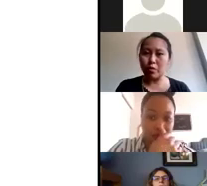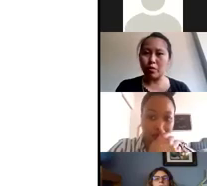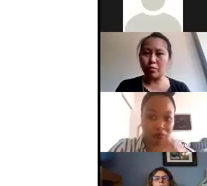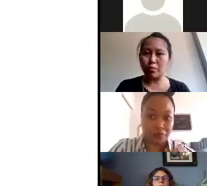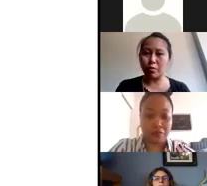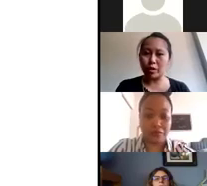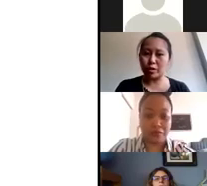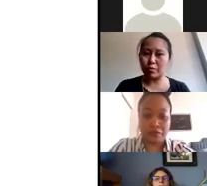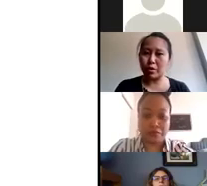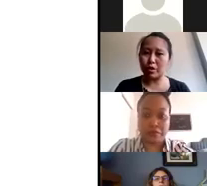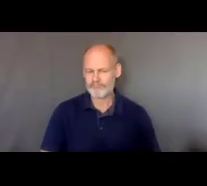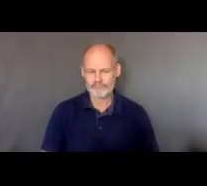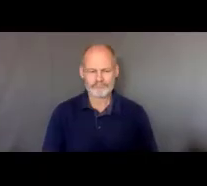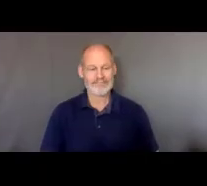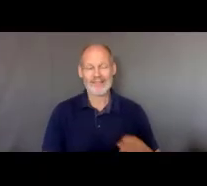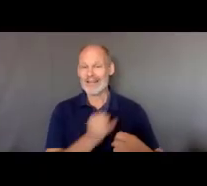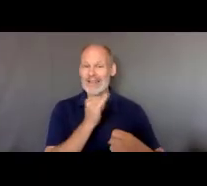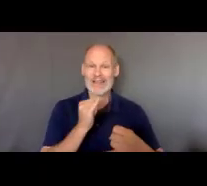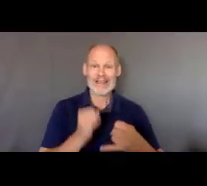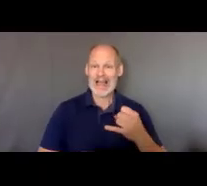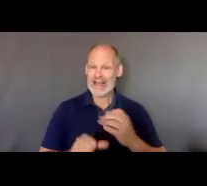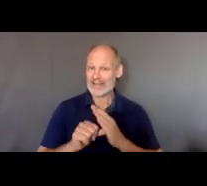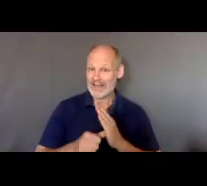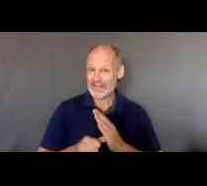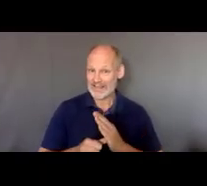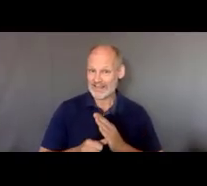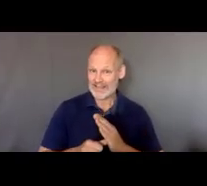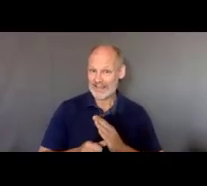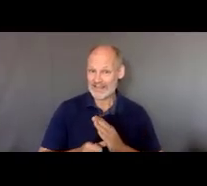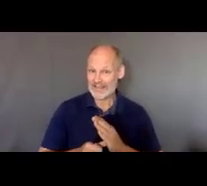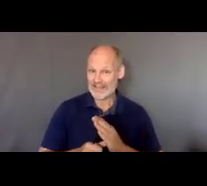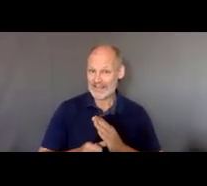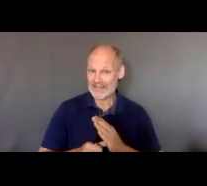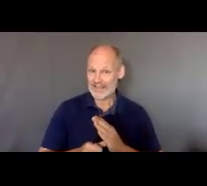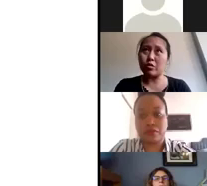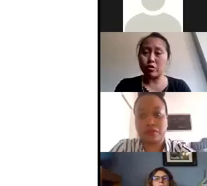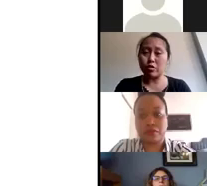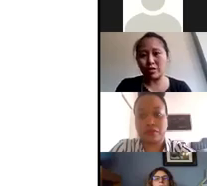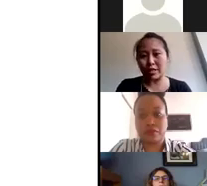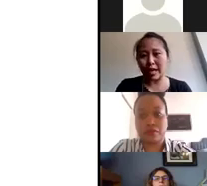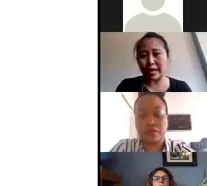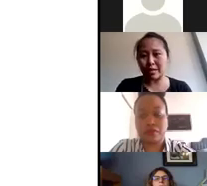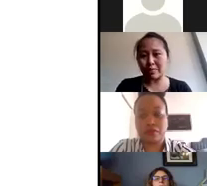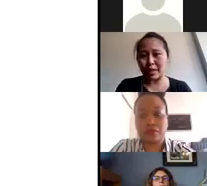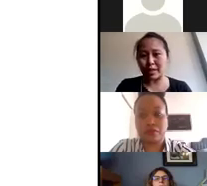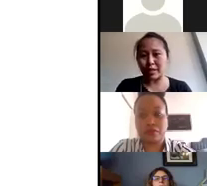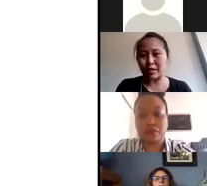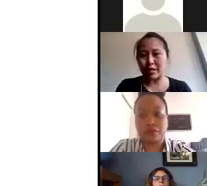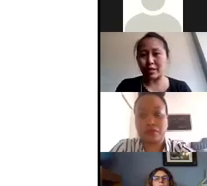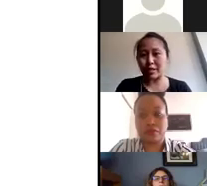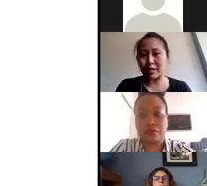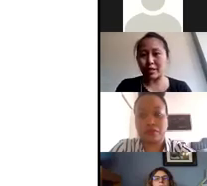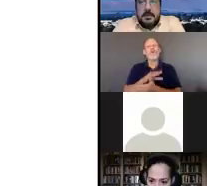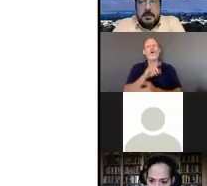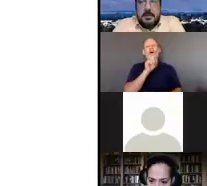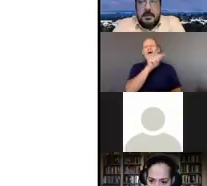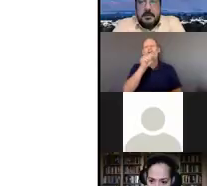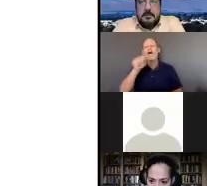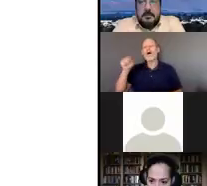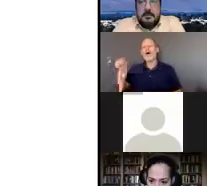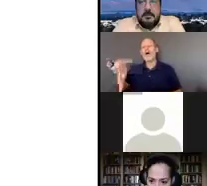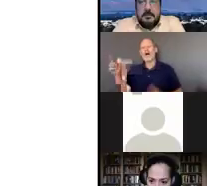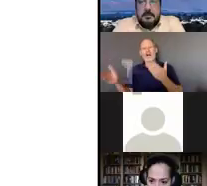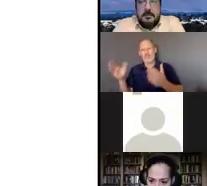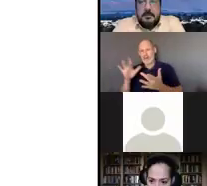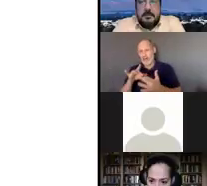en punto general queremos que porque seguramente van a escuchar a las escuelas que el IEP de su estudiante tiene que cambiar